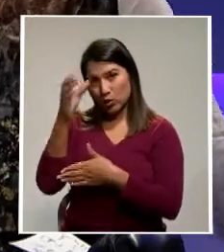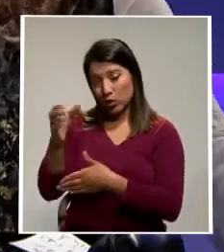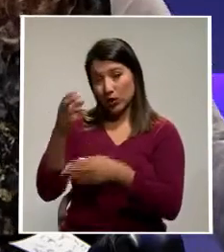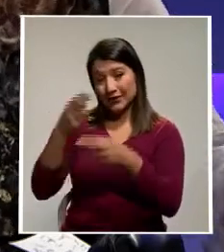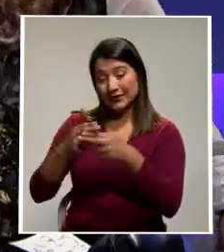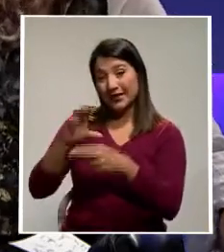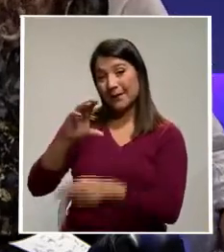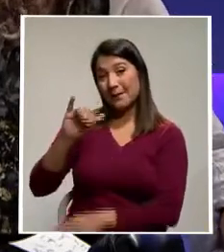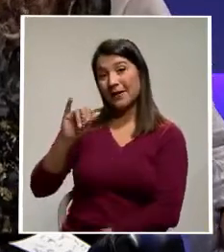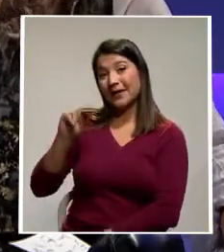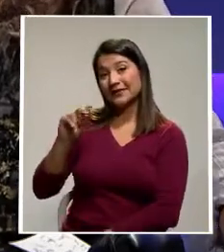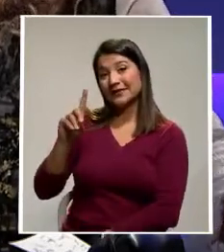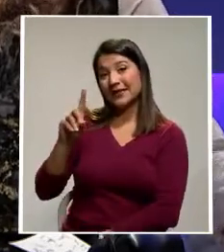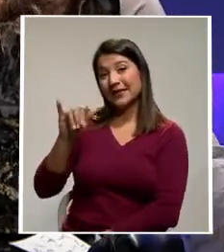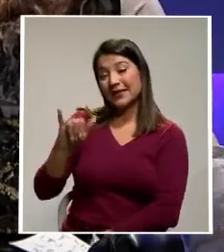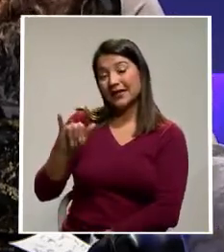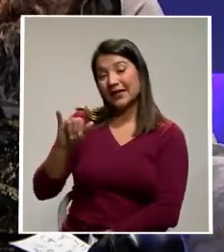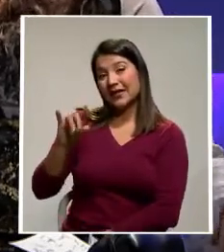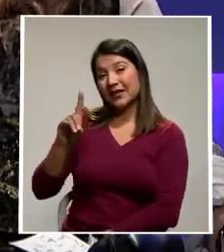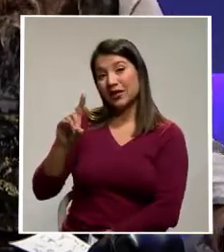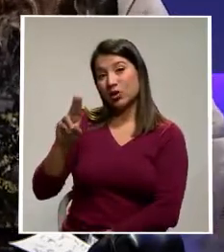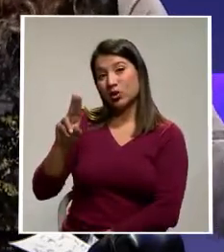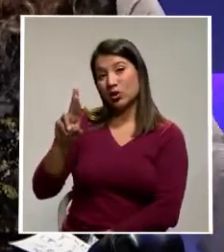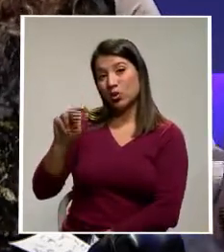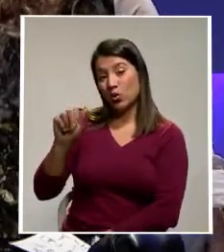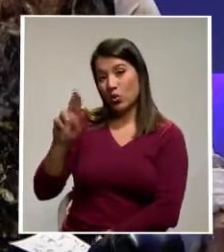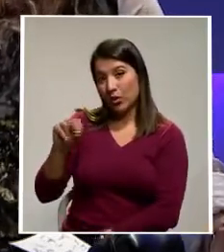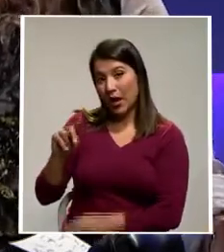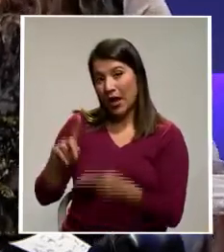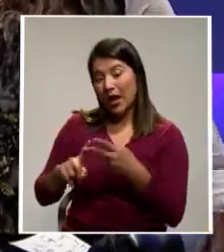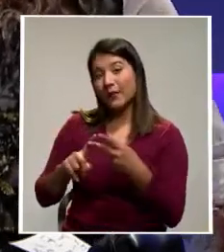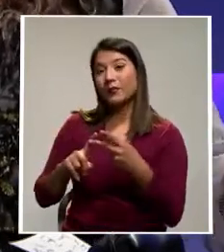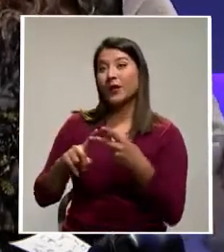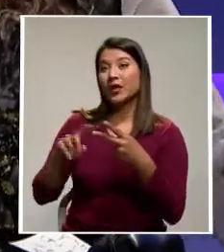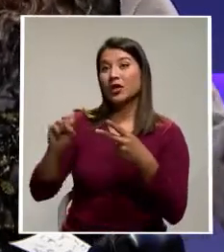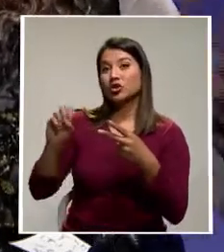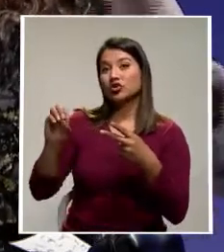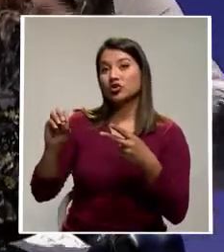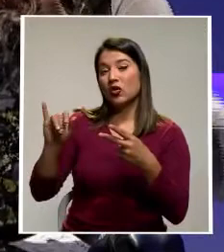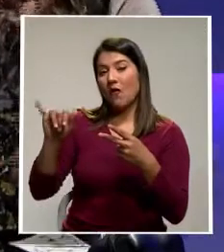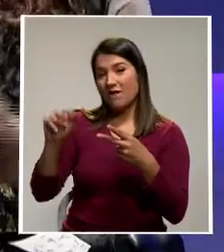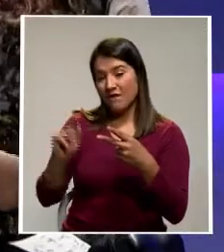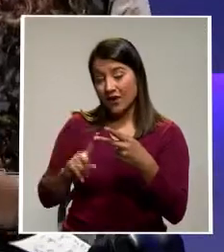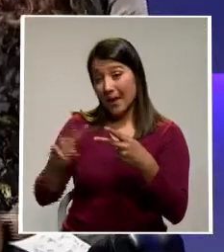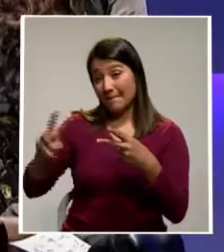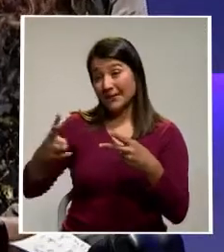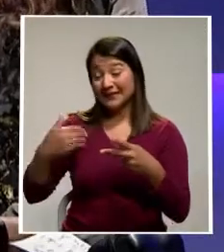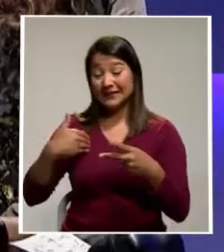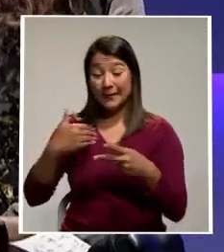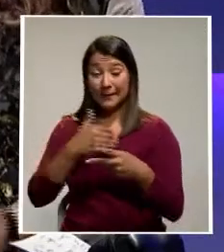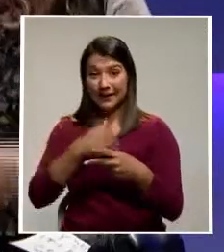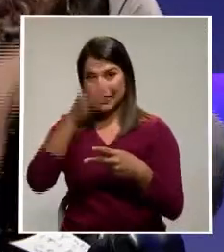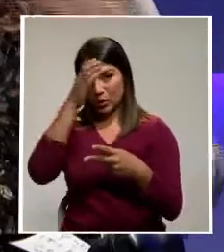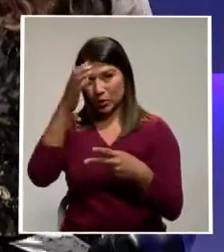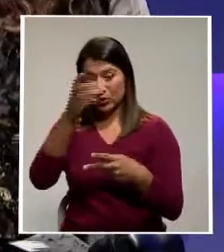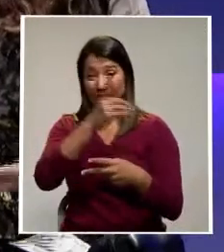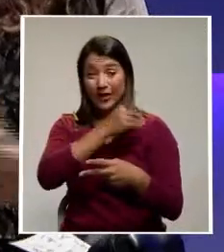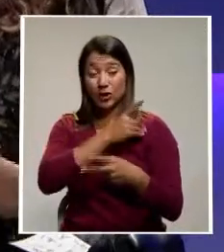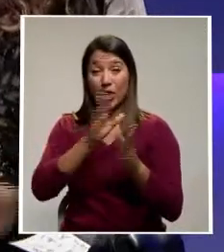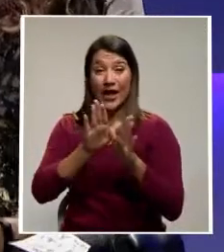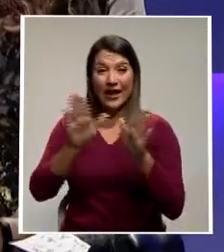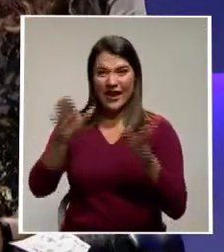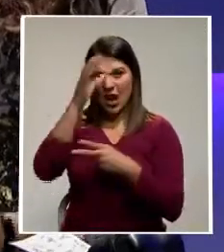Loida Pretis y Sofía Iglesias, que son viceministra de Cultura y directora general de Cultura, y